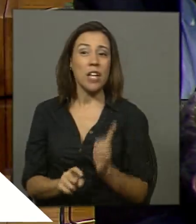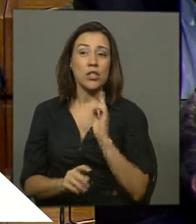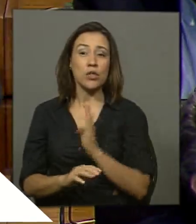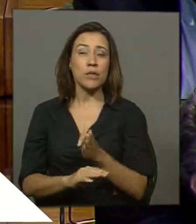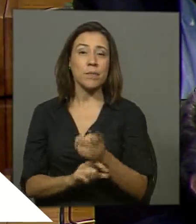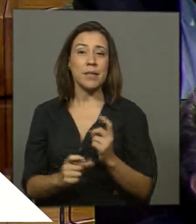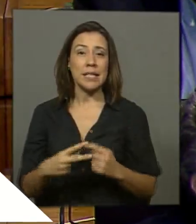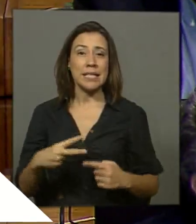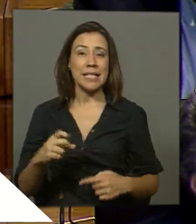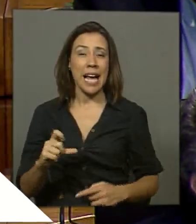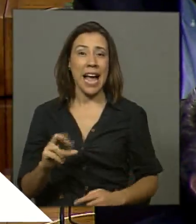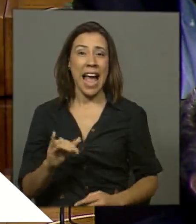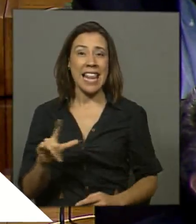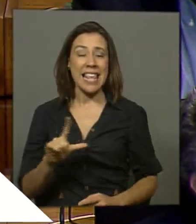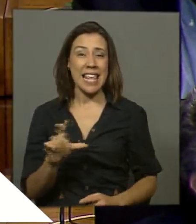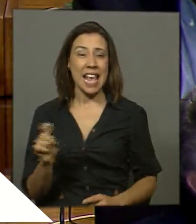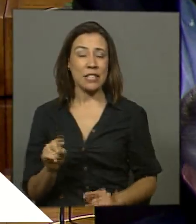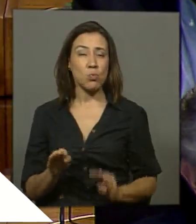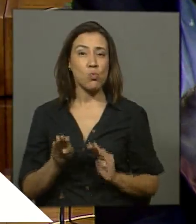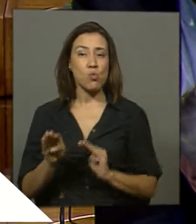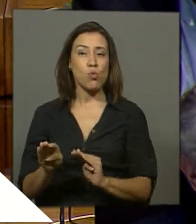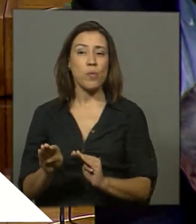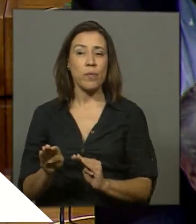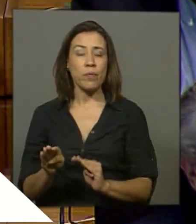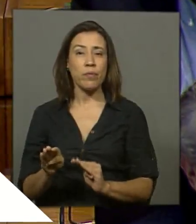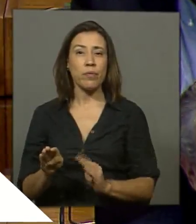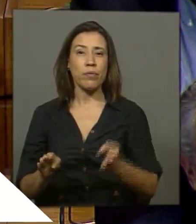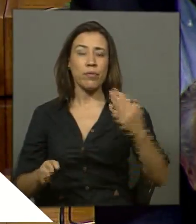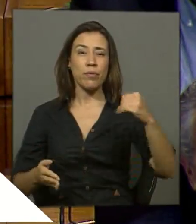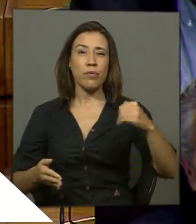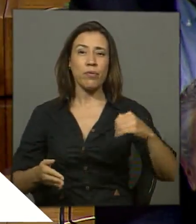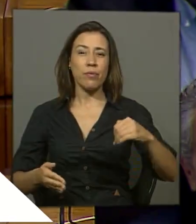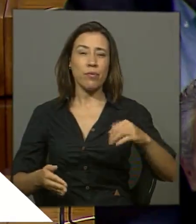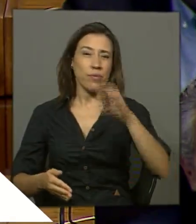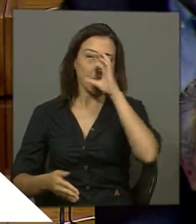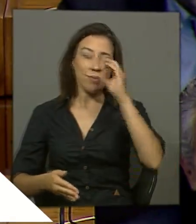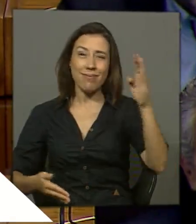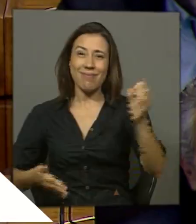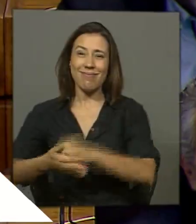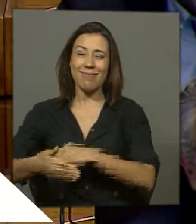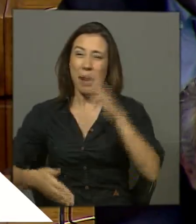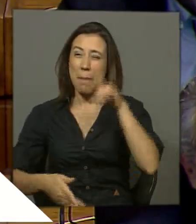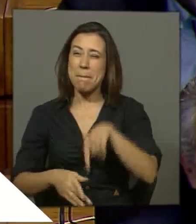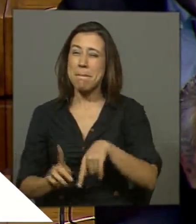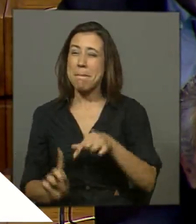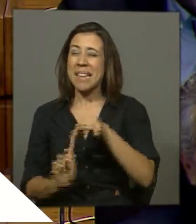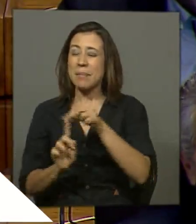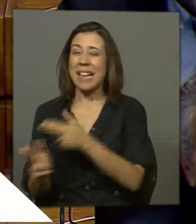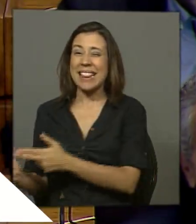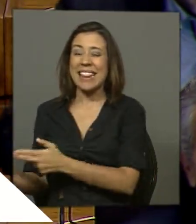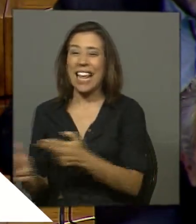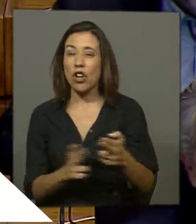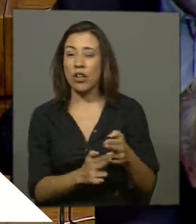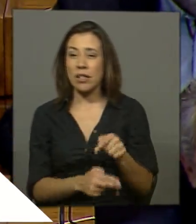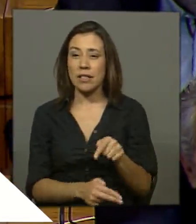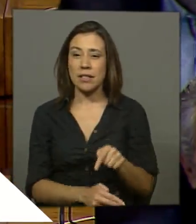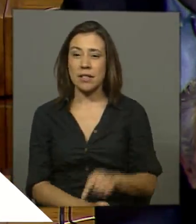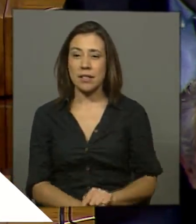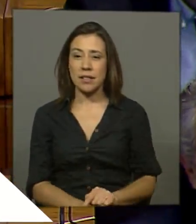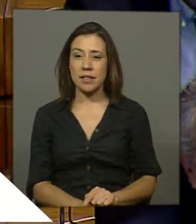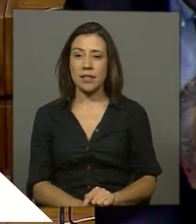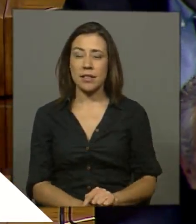interpeladas apoyando al dictador que fue el mayor terrorista de todos